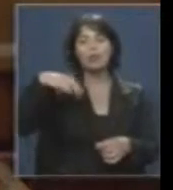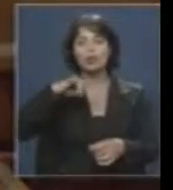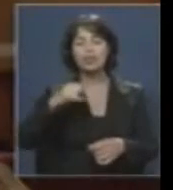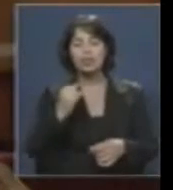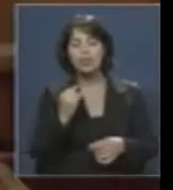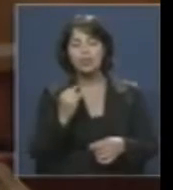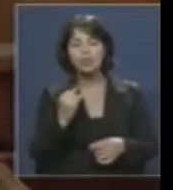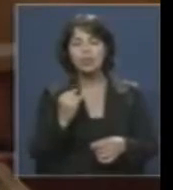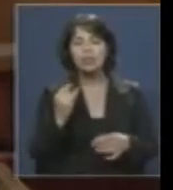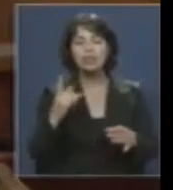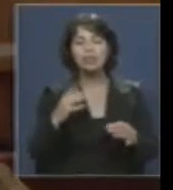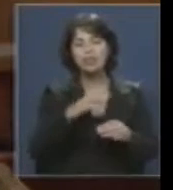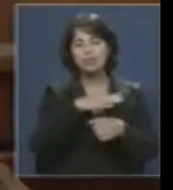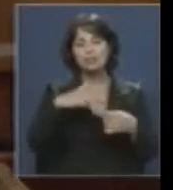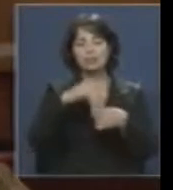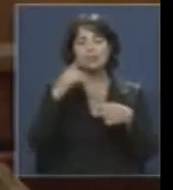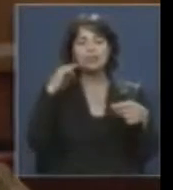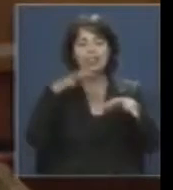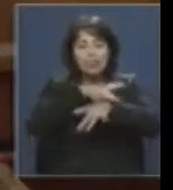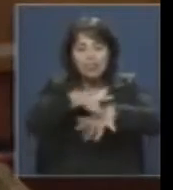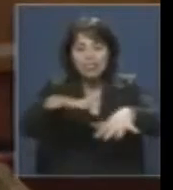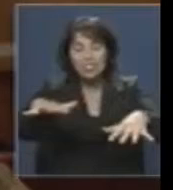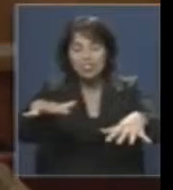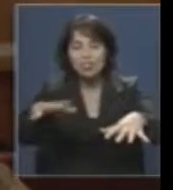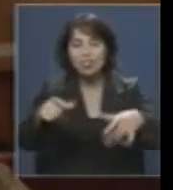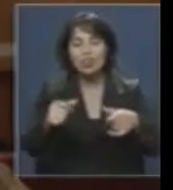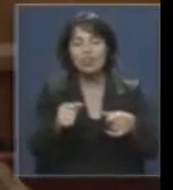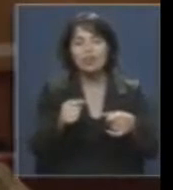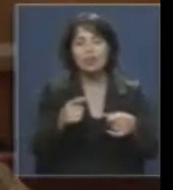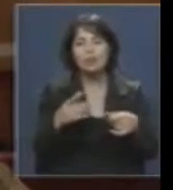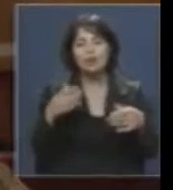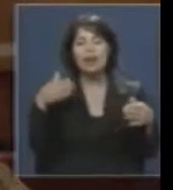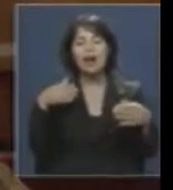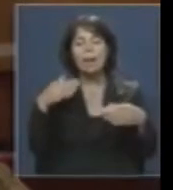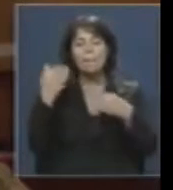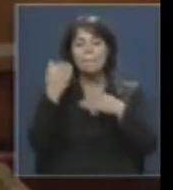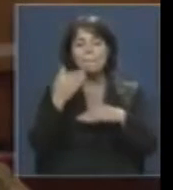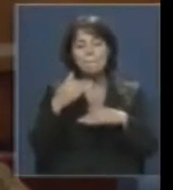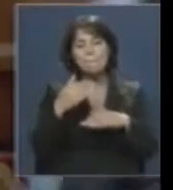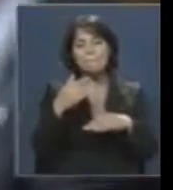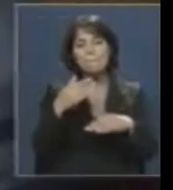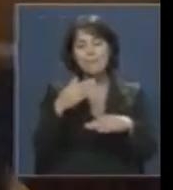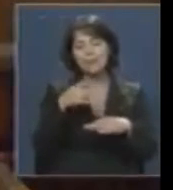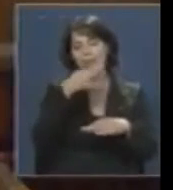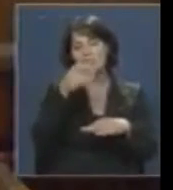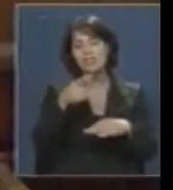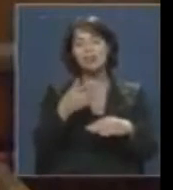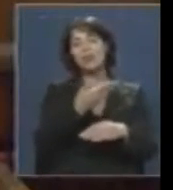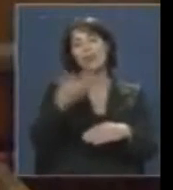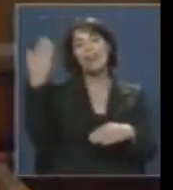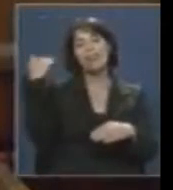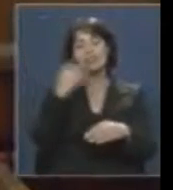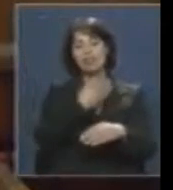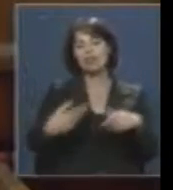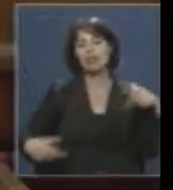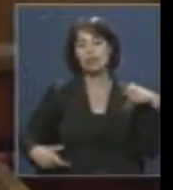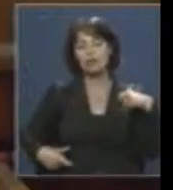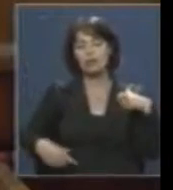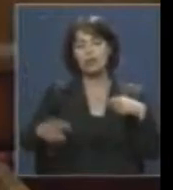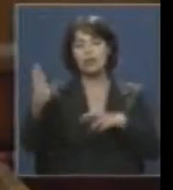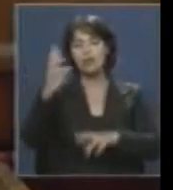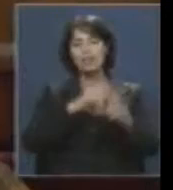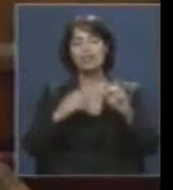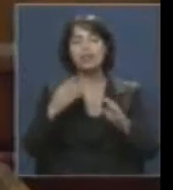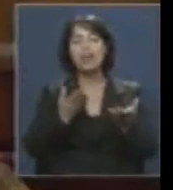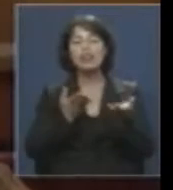el caso de la región de Los Ríos el estado de cumplimiento de las metas presidenciales anunciadas por el anterior gobierno en relación a dicho